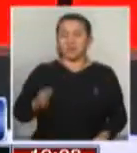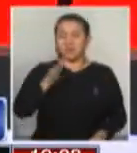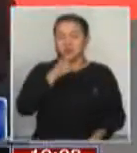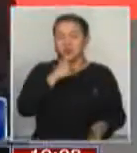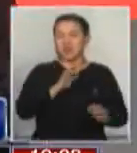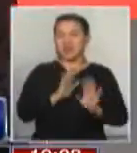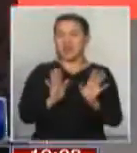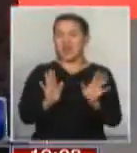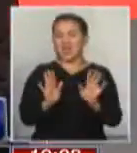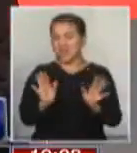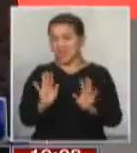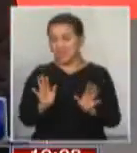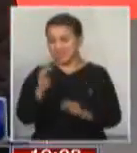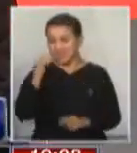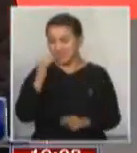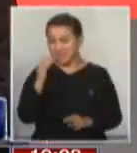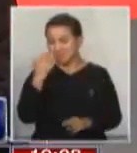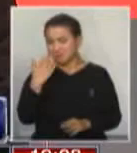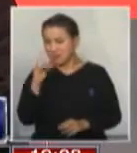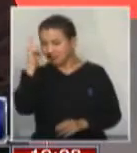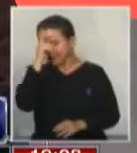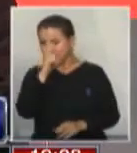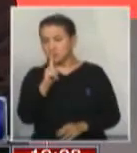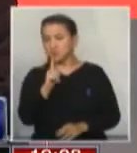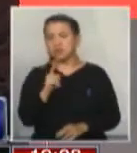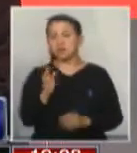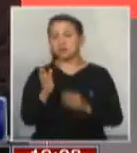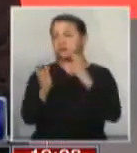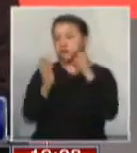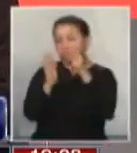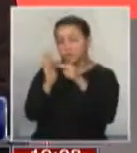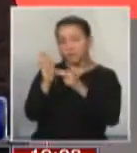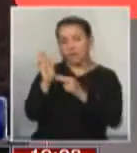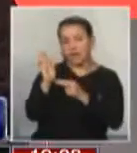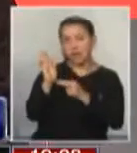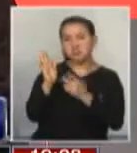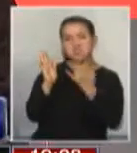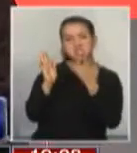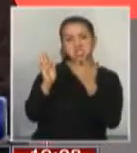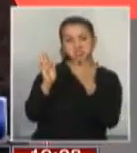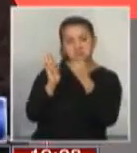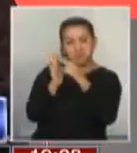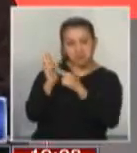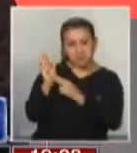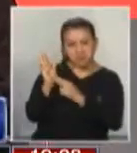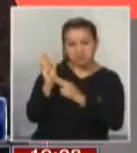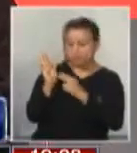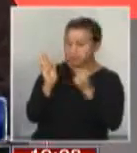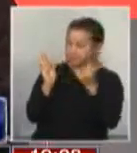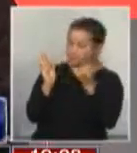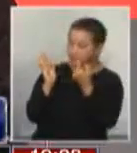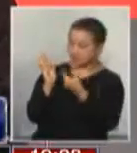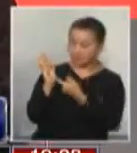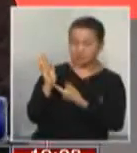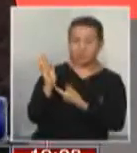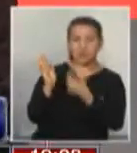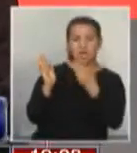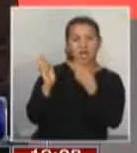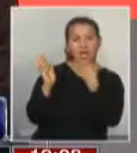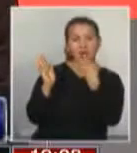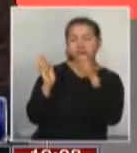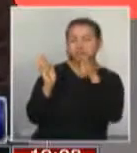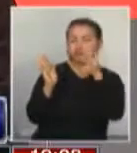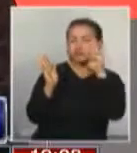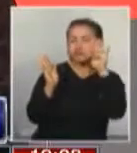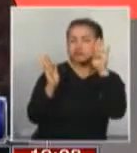ninguna pretensión es una son novelas sencillas de una lengua extremadamente depurada